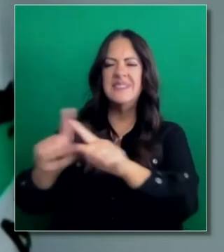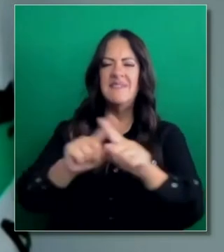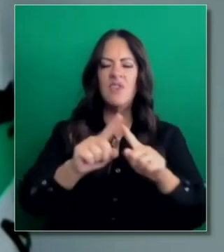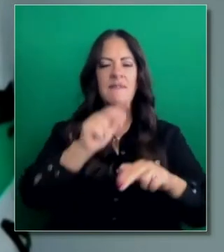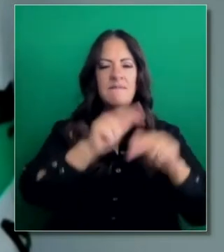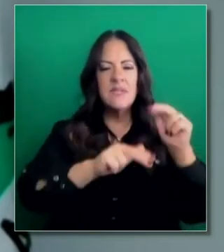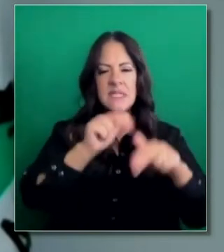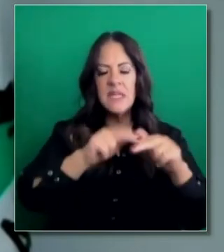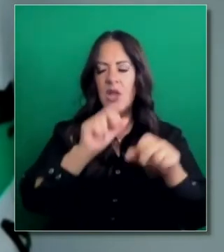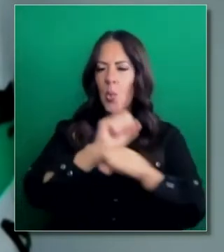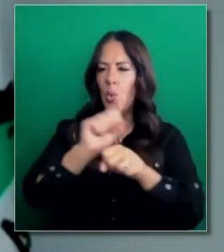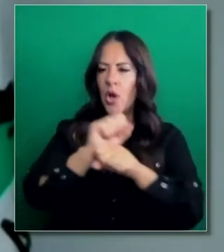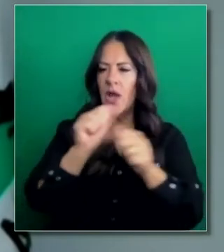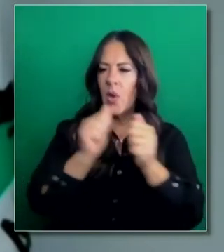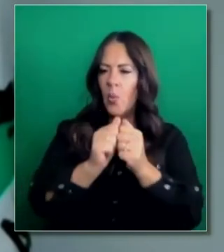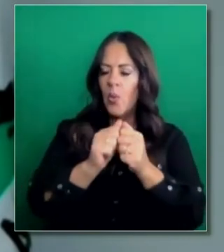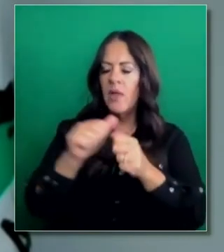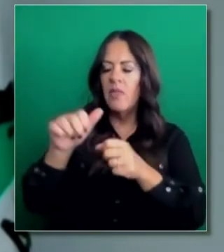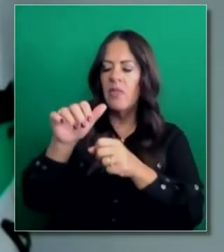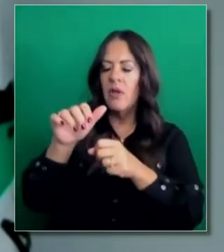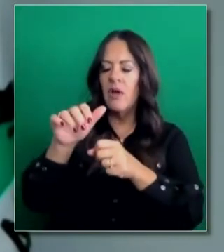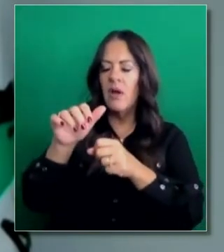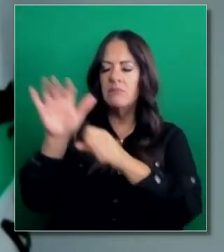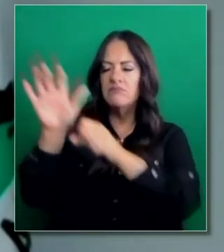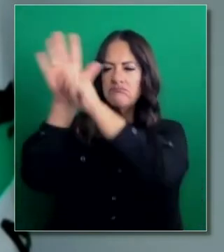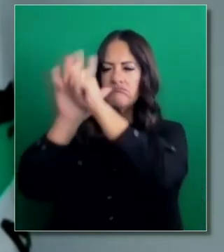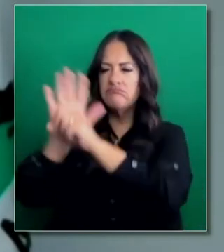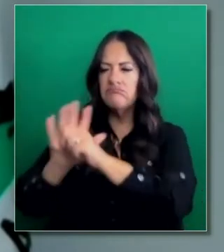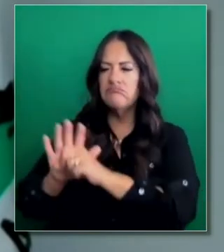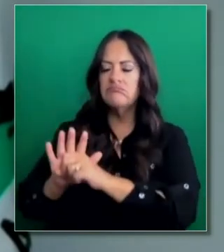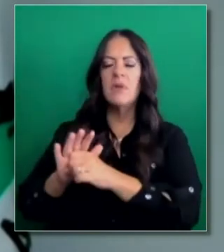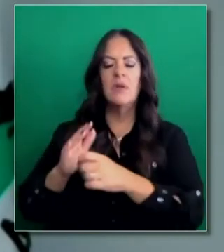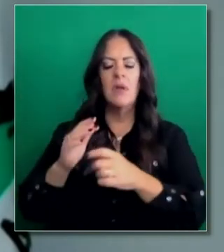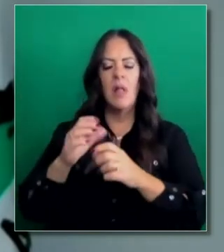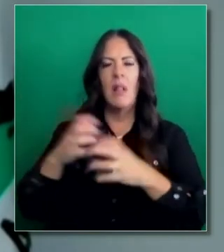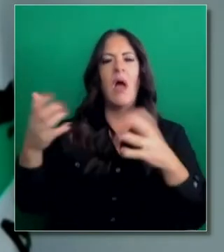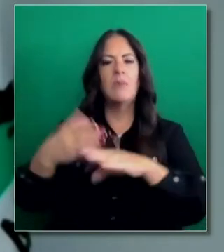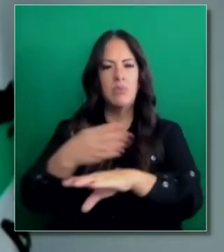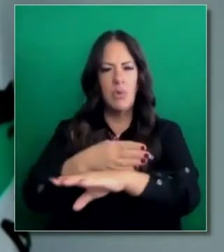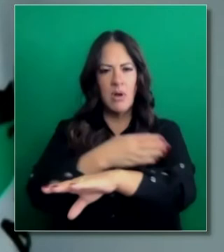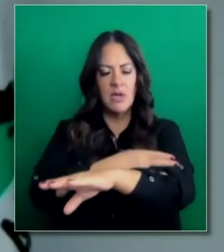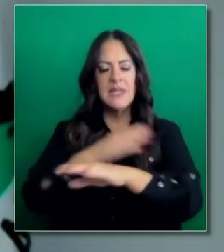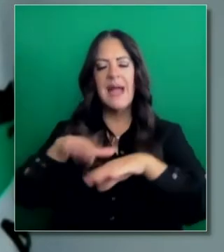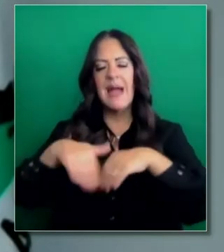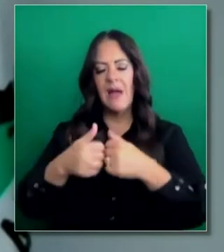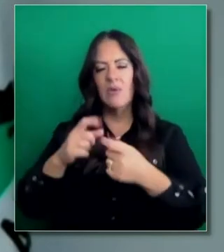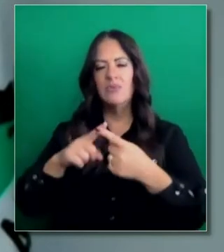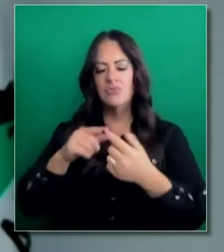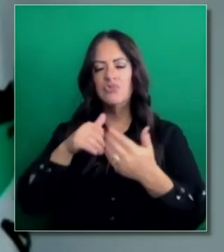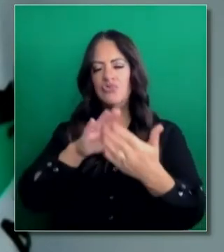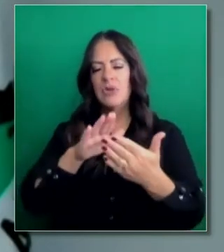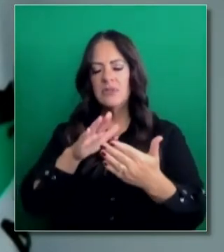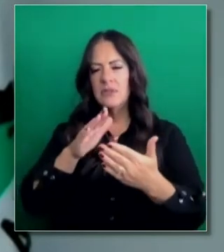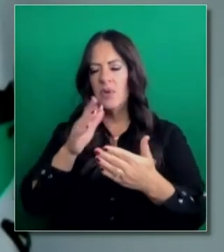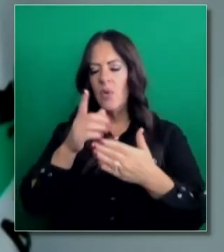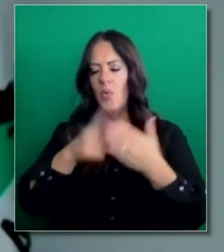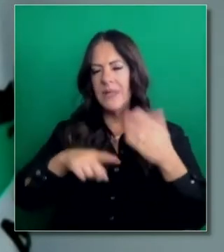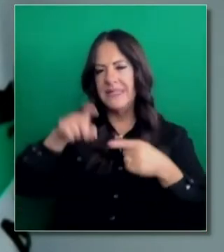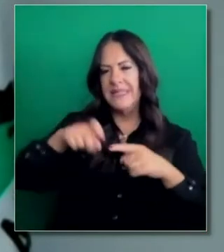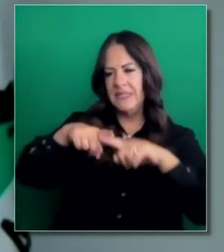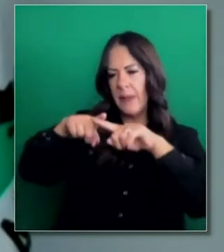trabajando durante muchas semanas con varias instalaciones en toda la región también hemos realizado